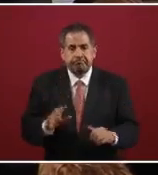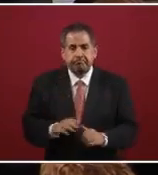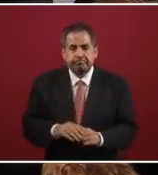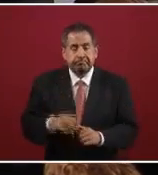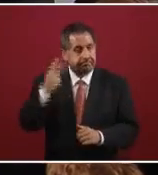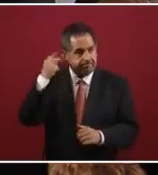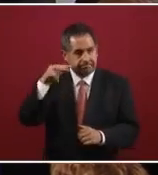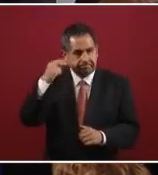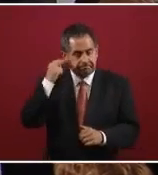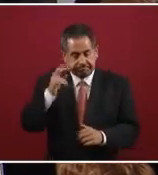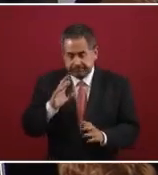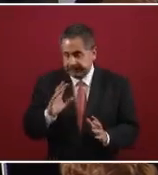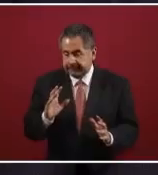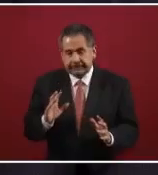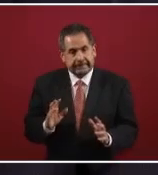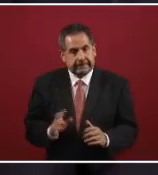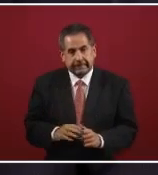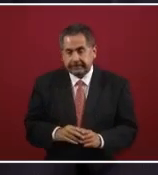y veracruz